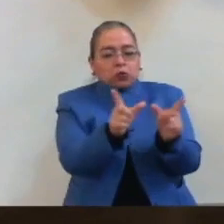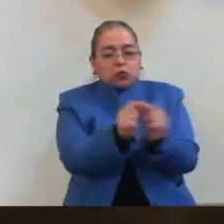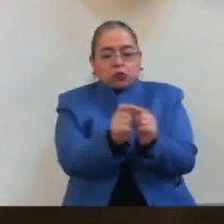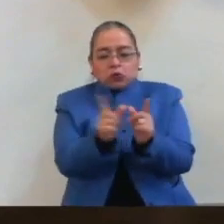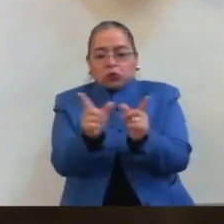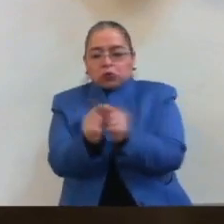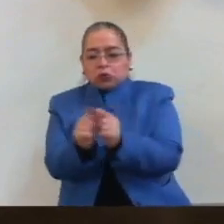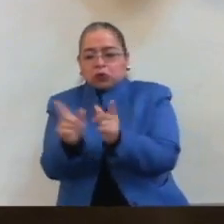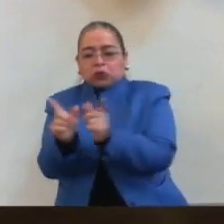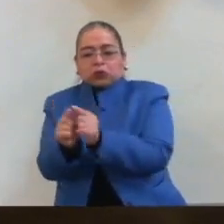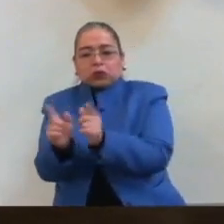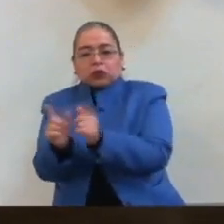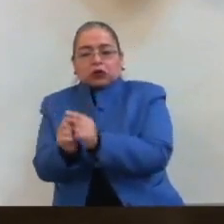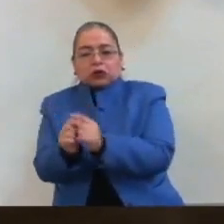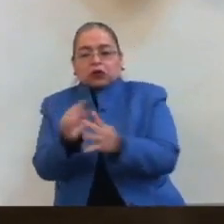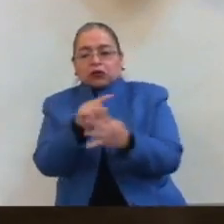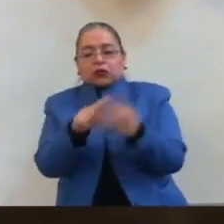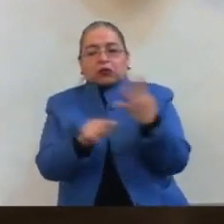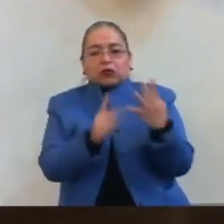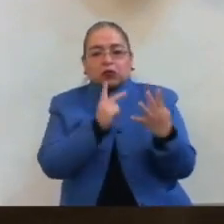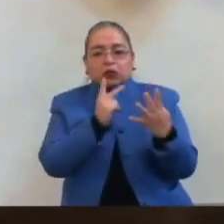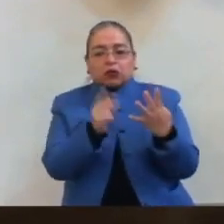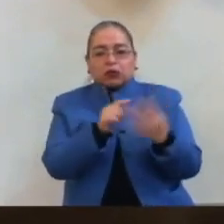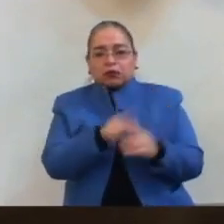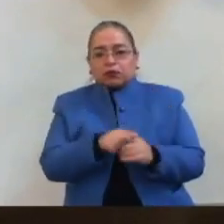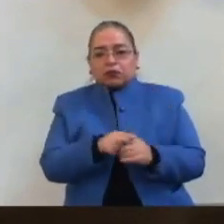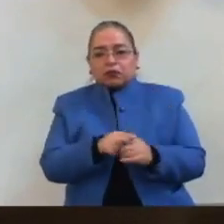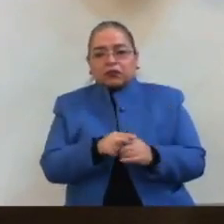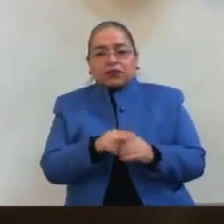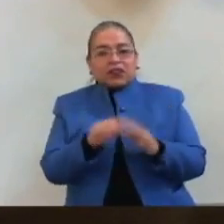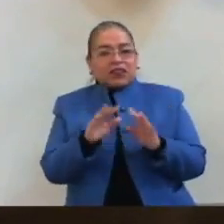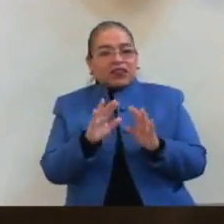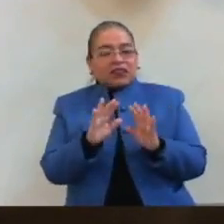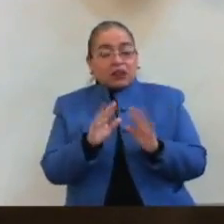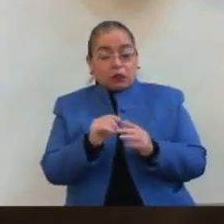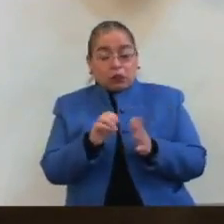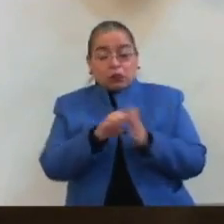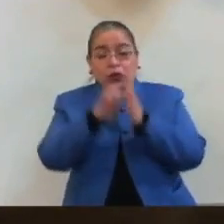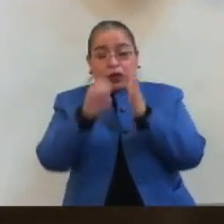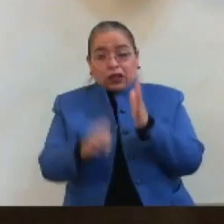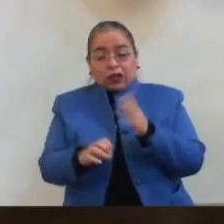jesús el tiempo se ha cumplido